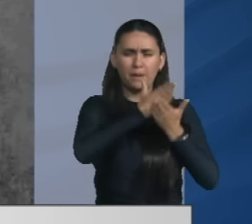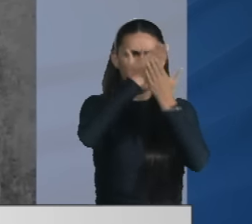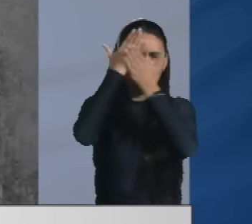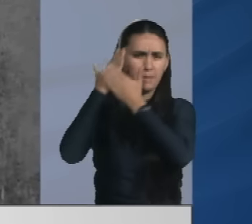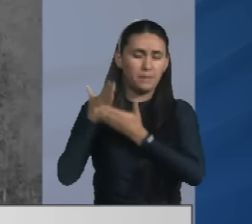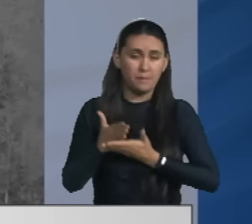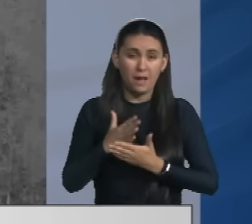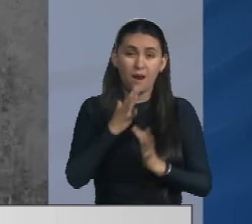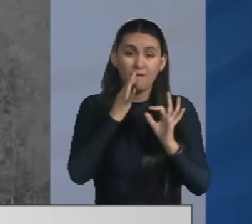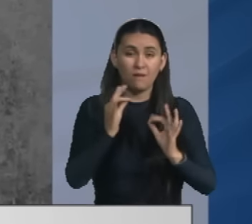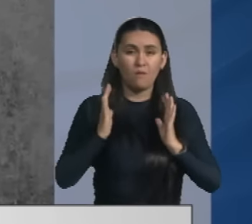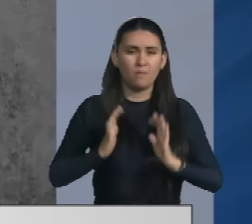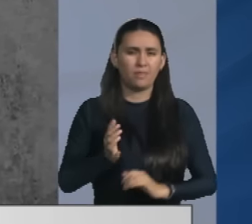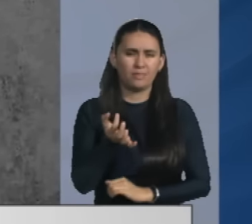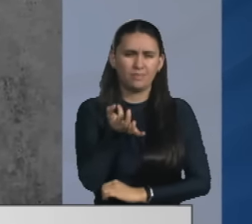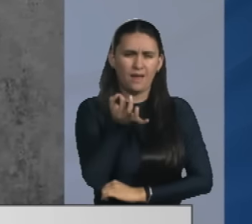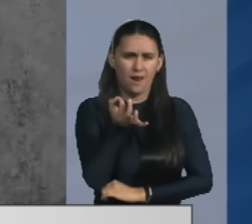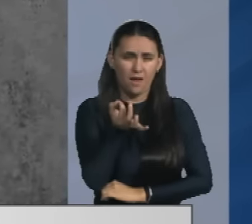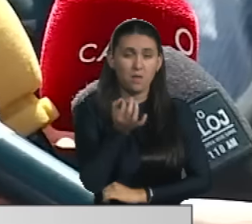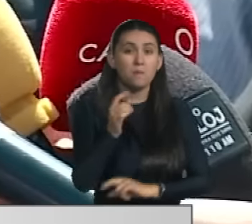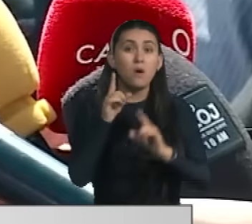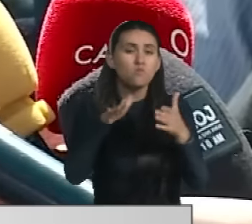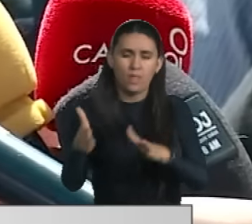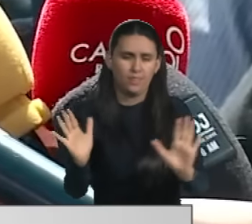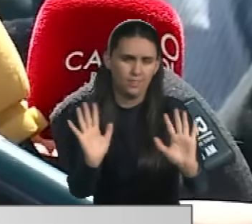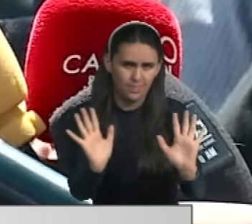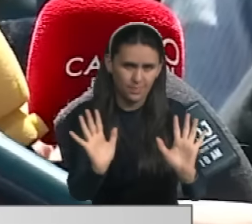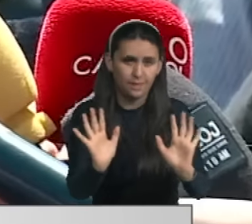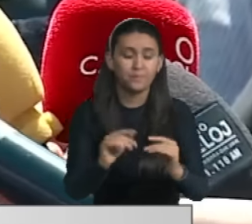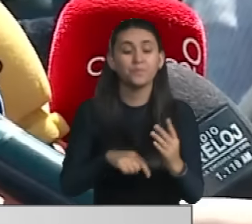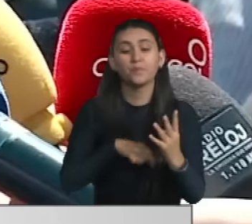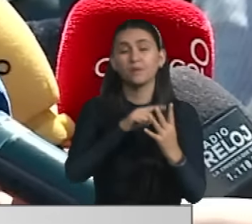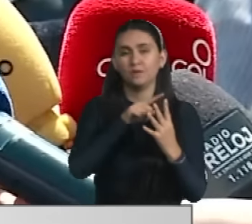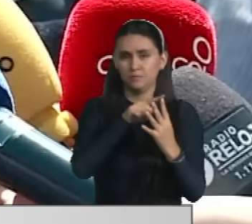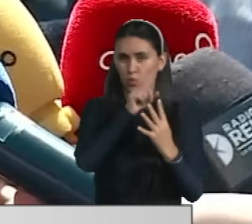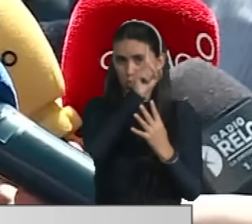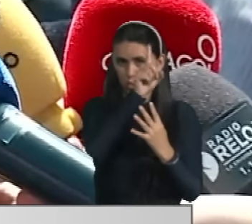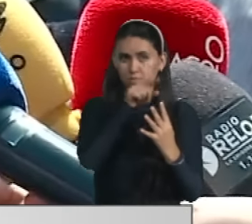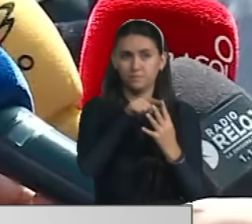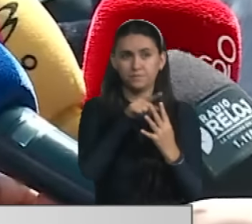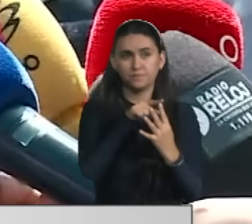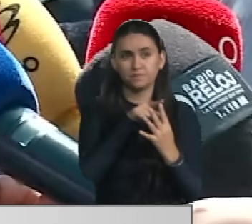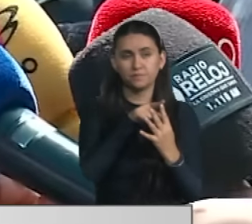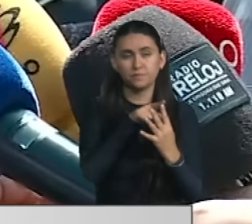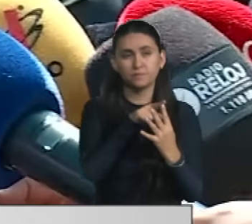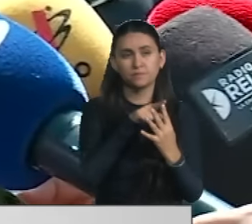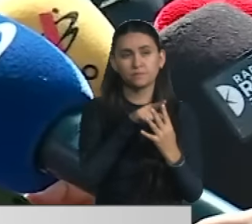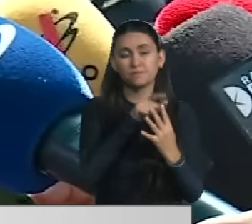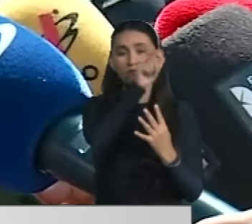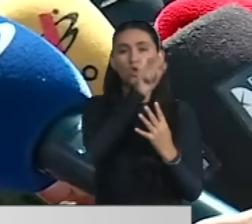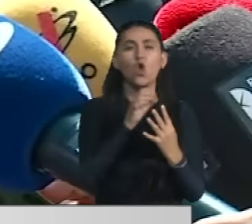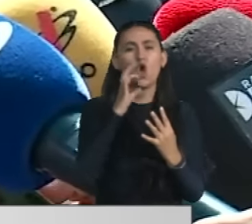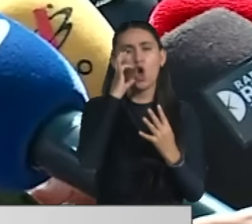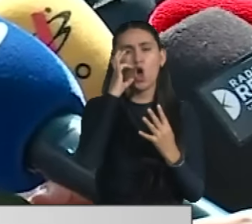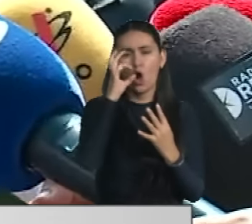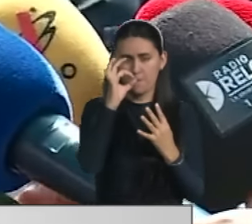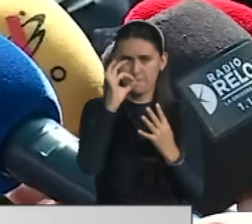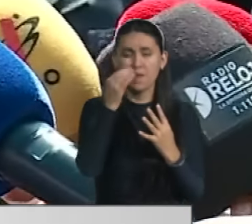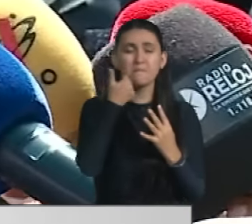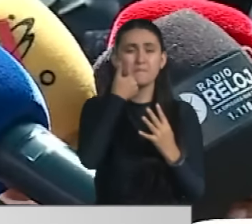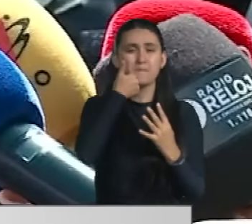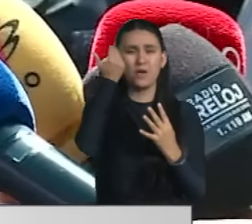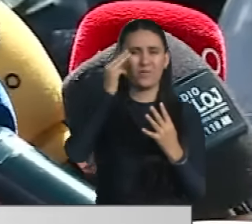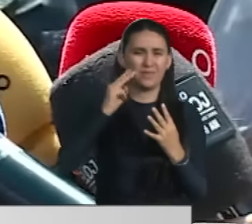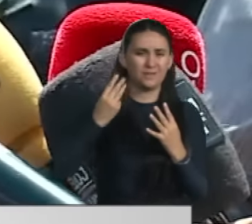está bastante delicada, pero no ha fallecido. Cuatro personas, esta persona es el señor Rafael, es una persona